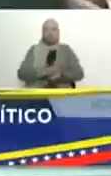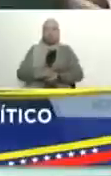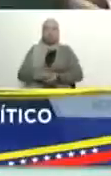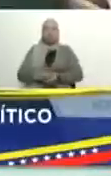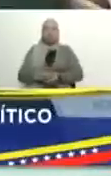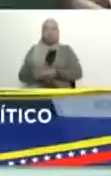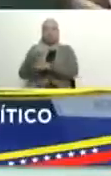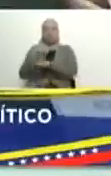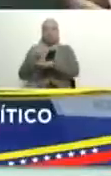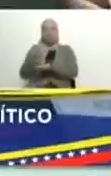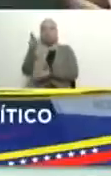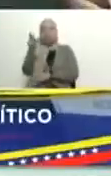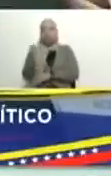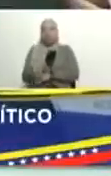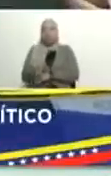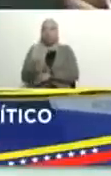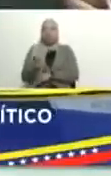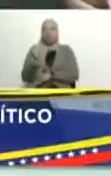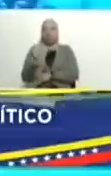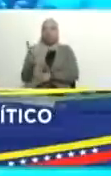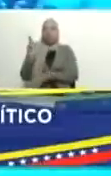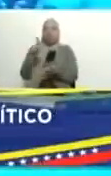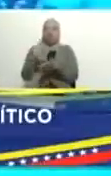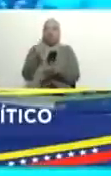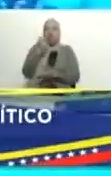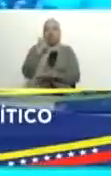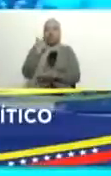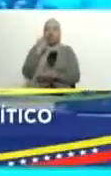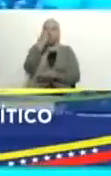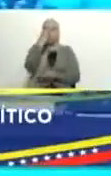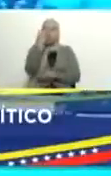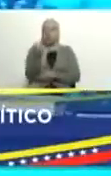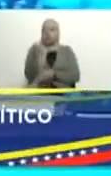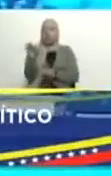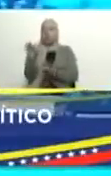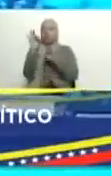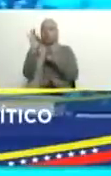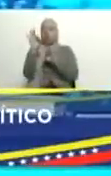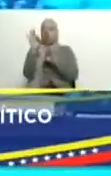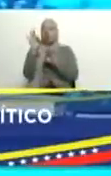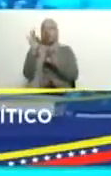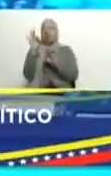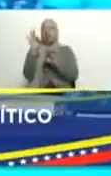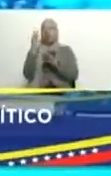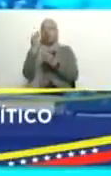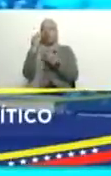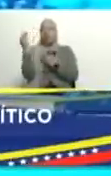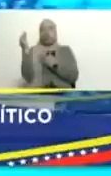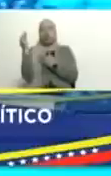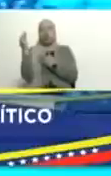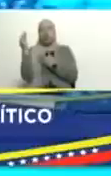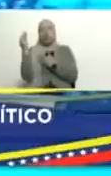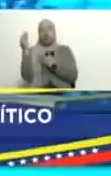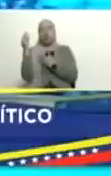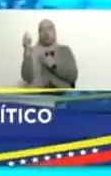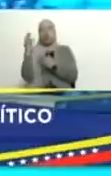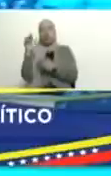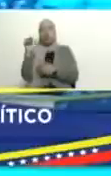el gobernador Víctor Clar no está porque se encuentra en una visita especial en